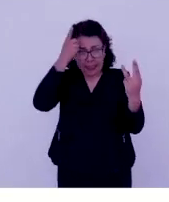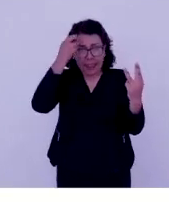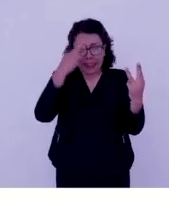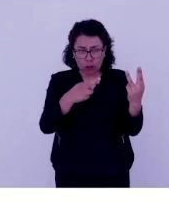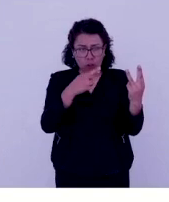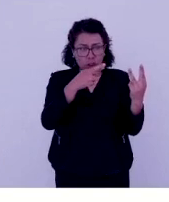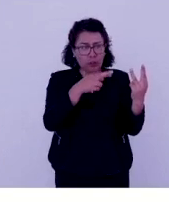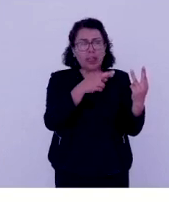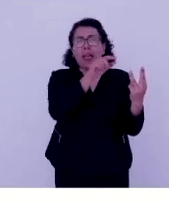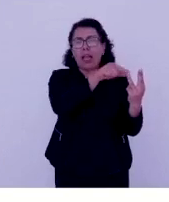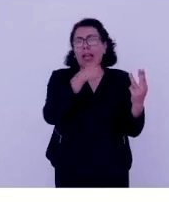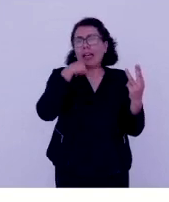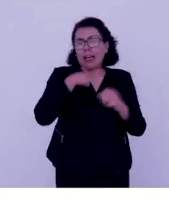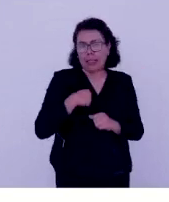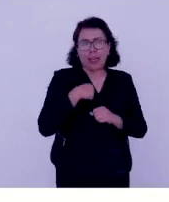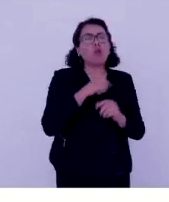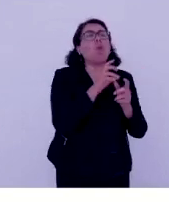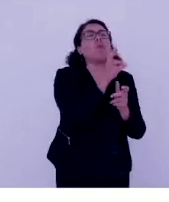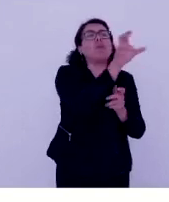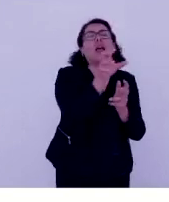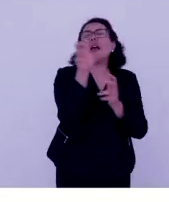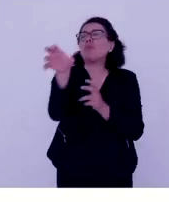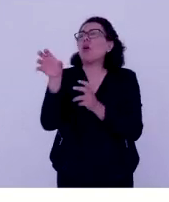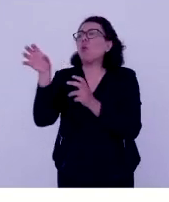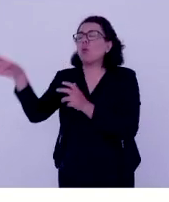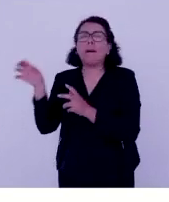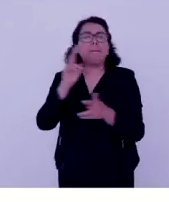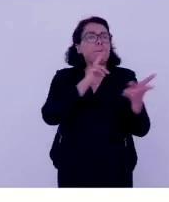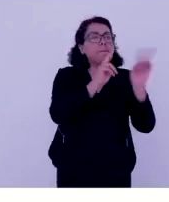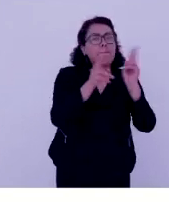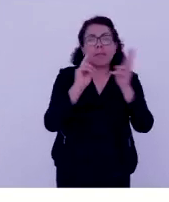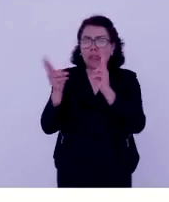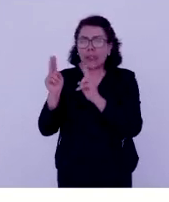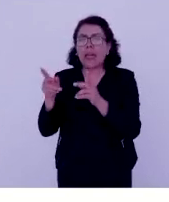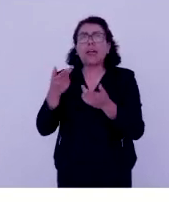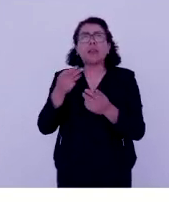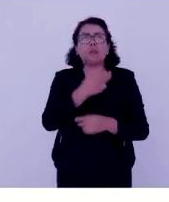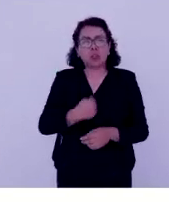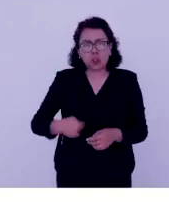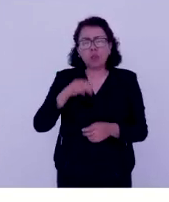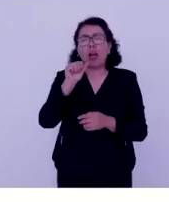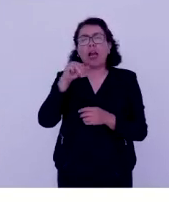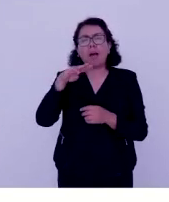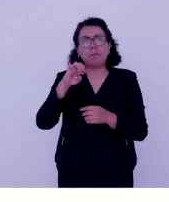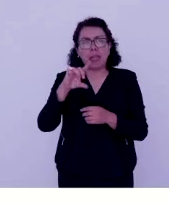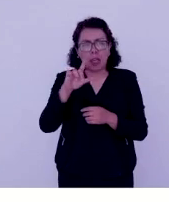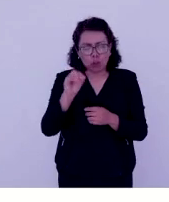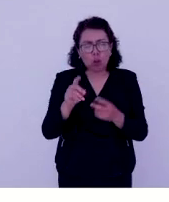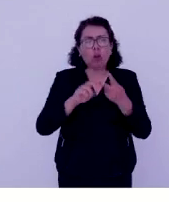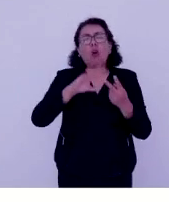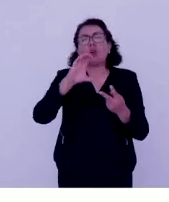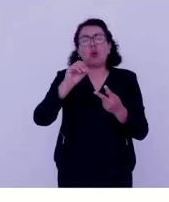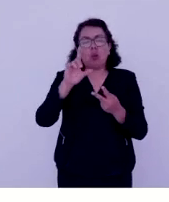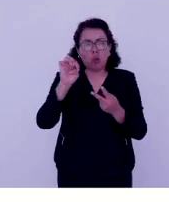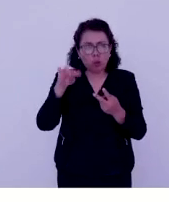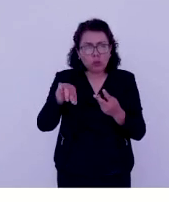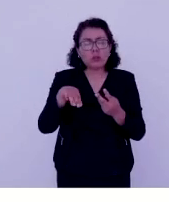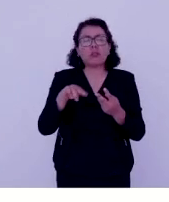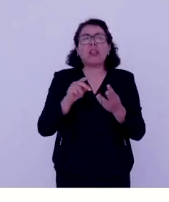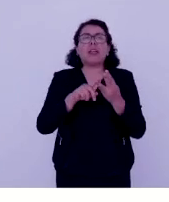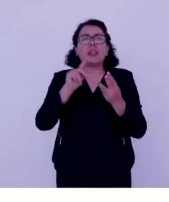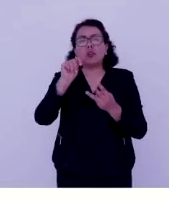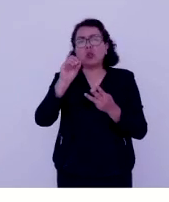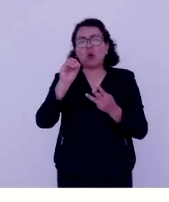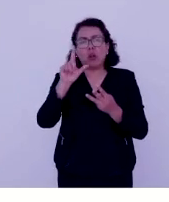llevan a cabo pláticas habitantes delegados y subdelegados de los municipios de amialco tolimán y jolón a quienes se les brindó